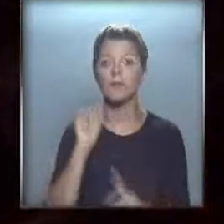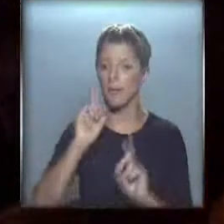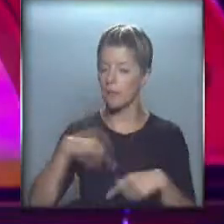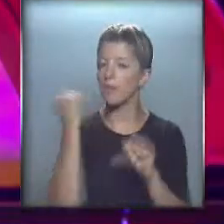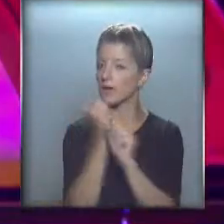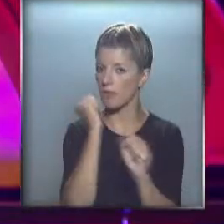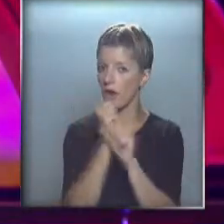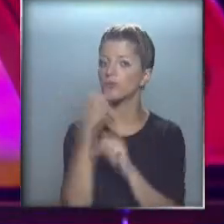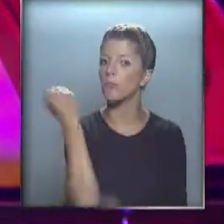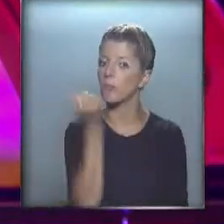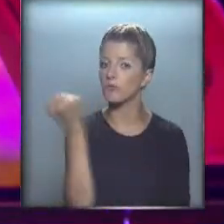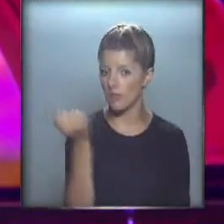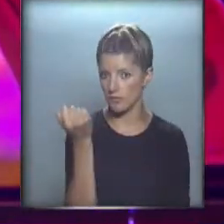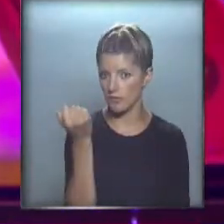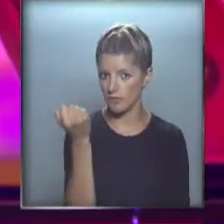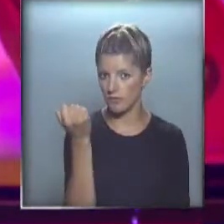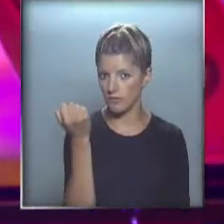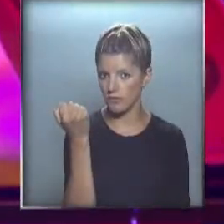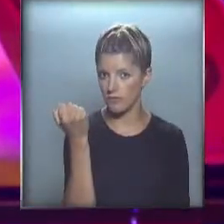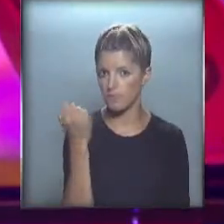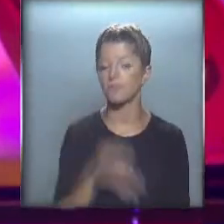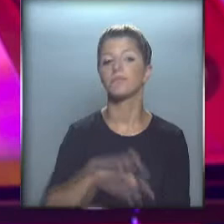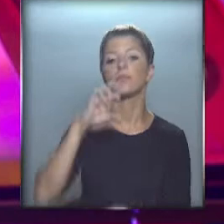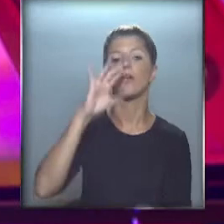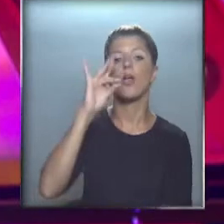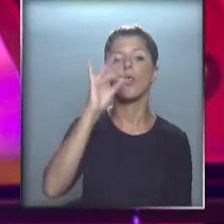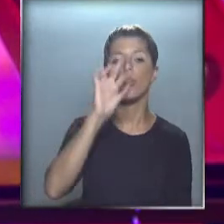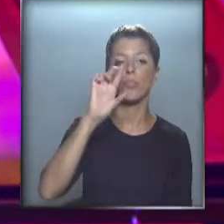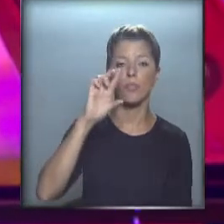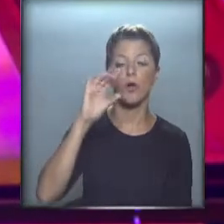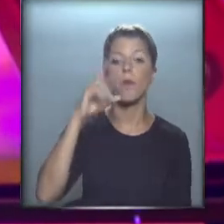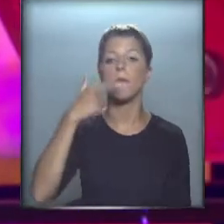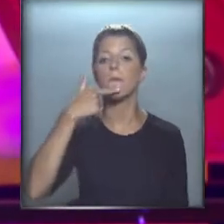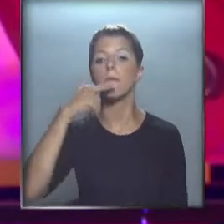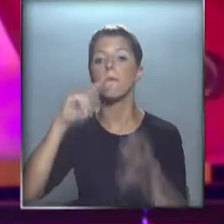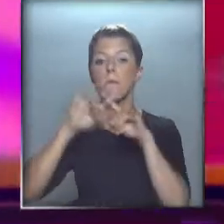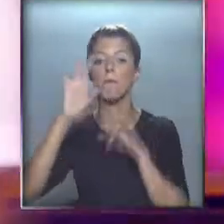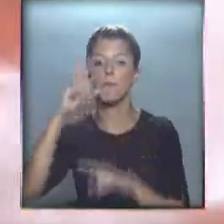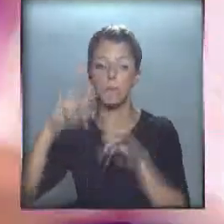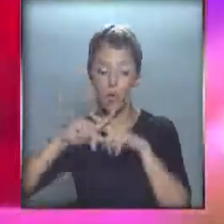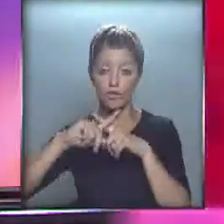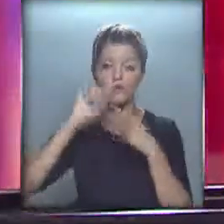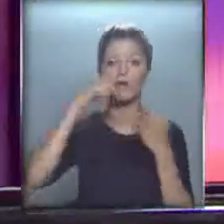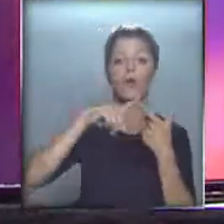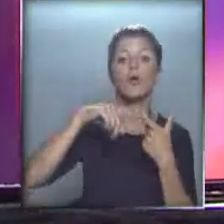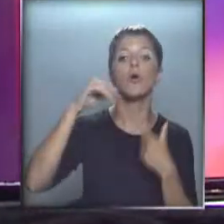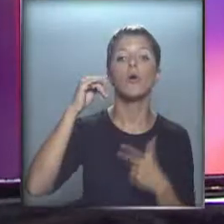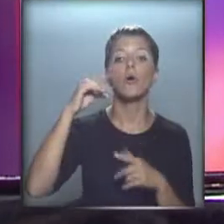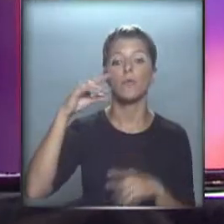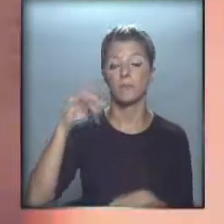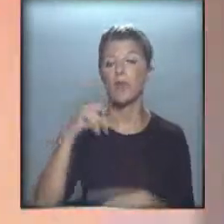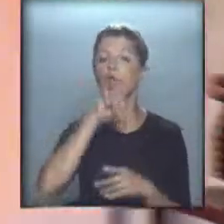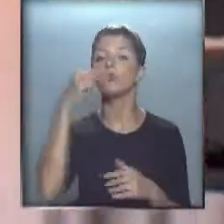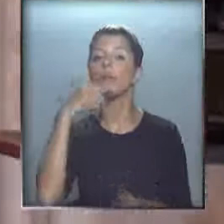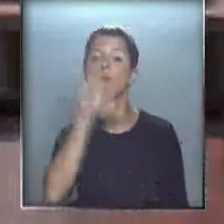Y es una en este medio, sobre todo el medio audiovisual, Dropbox, se me fueron... WeTransfer y muchos más. Lo usamos mucho para... A ver, ¿qué más?